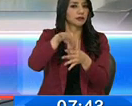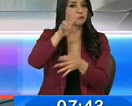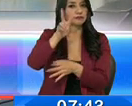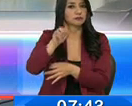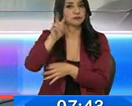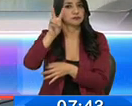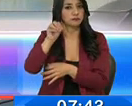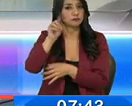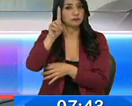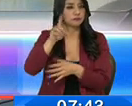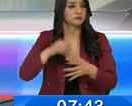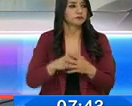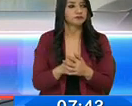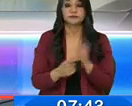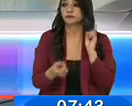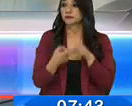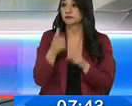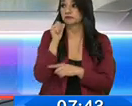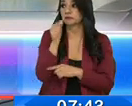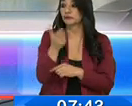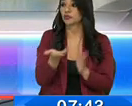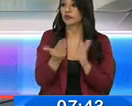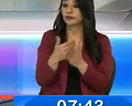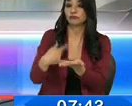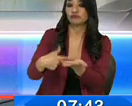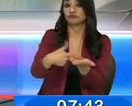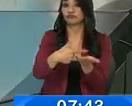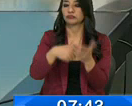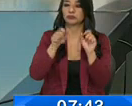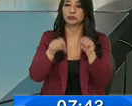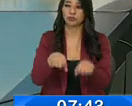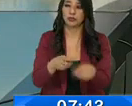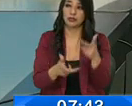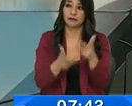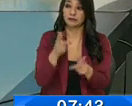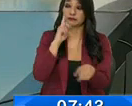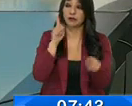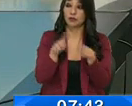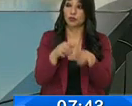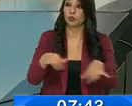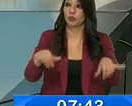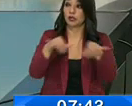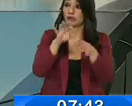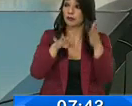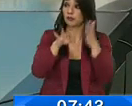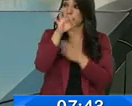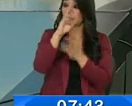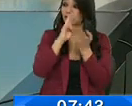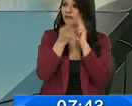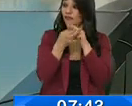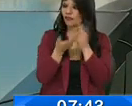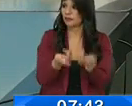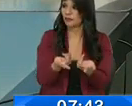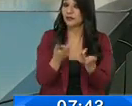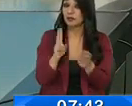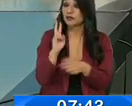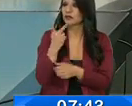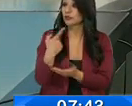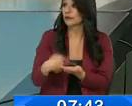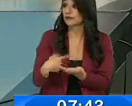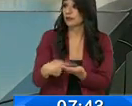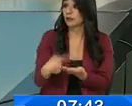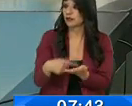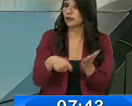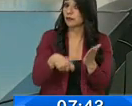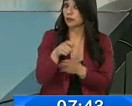que hasta mañana que van a volver a debatir se puede lograr consensos y aprobar estas reformas? Porque estamos en segundo debate, en donde se